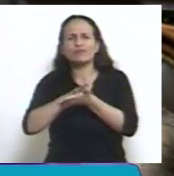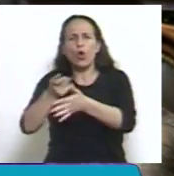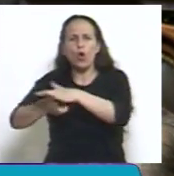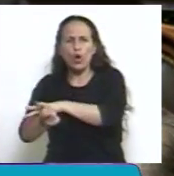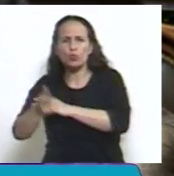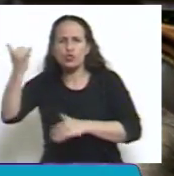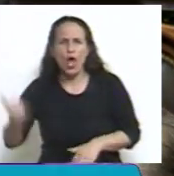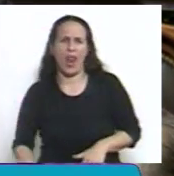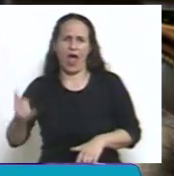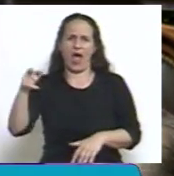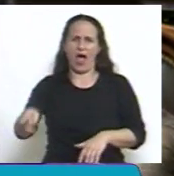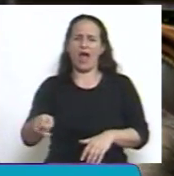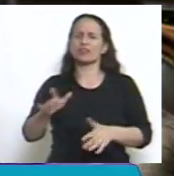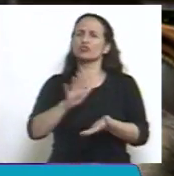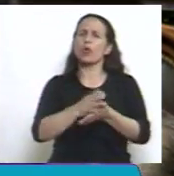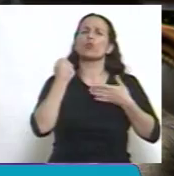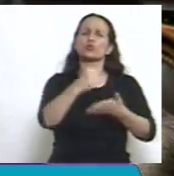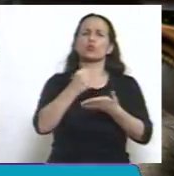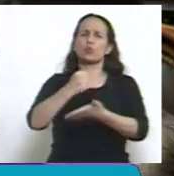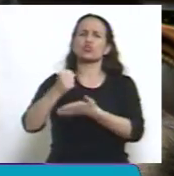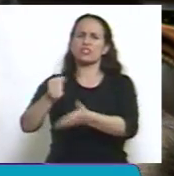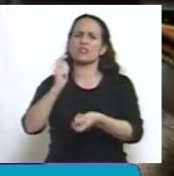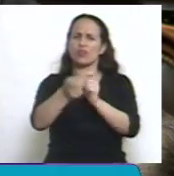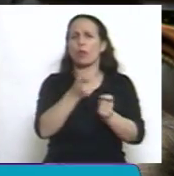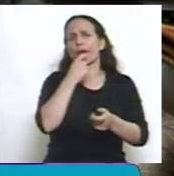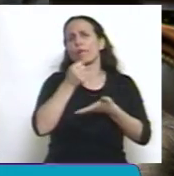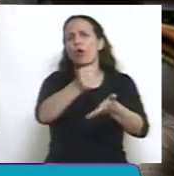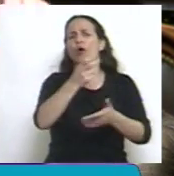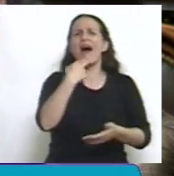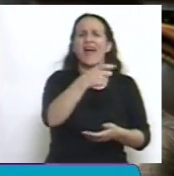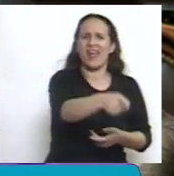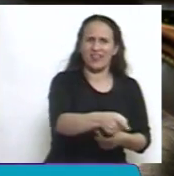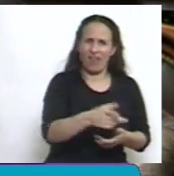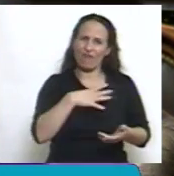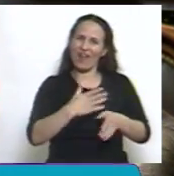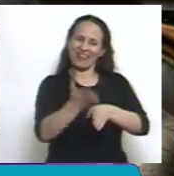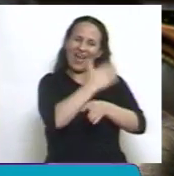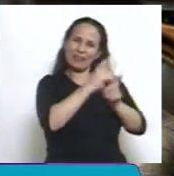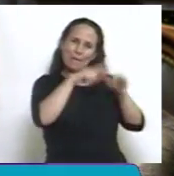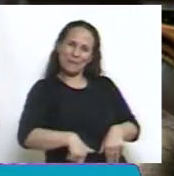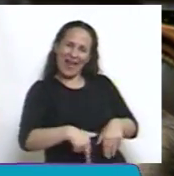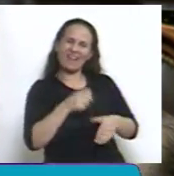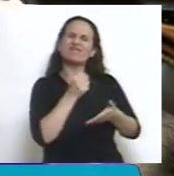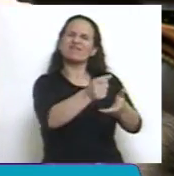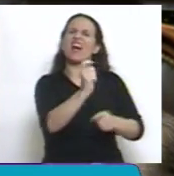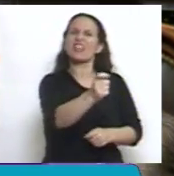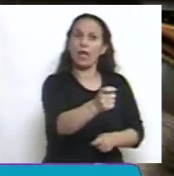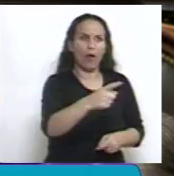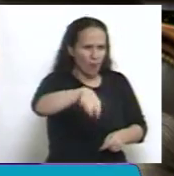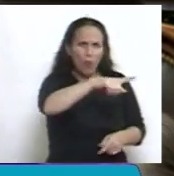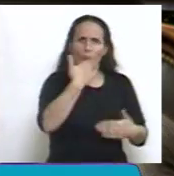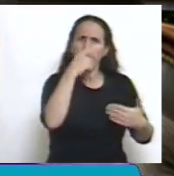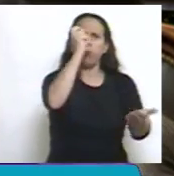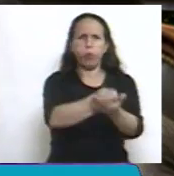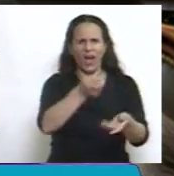país con una política de subsidios al consumo de energía sin ninguna planificación que alcanzó a sectores con capacidad de